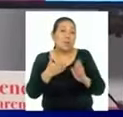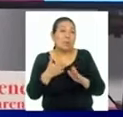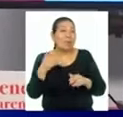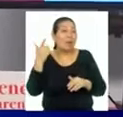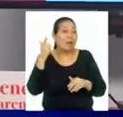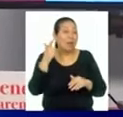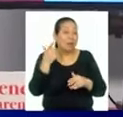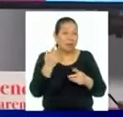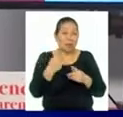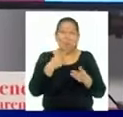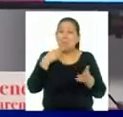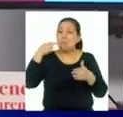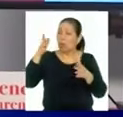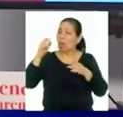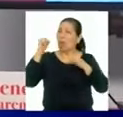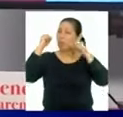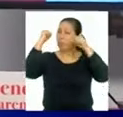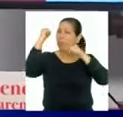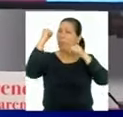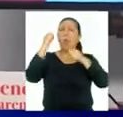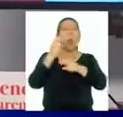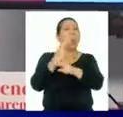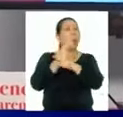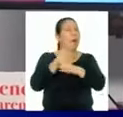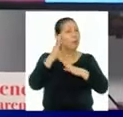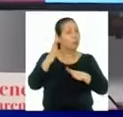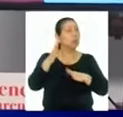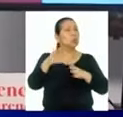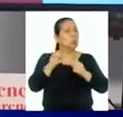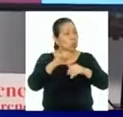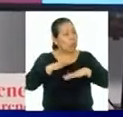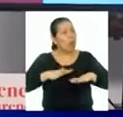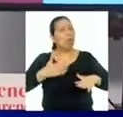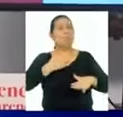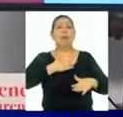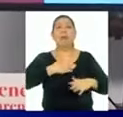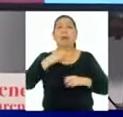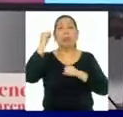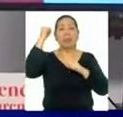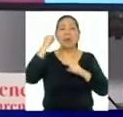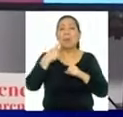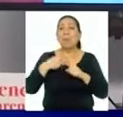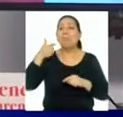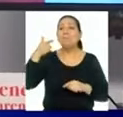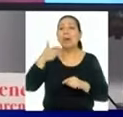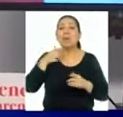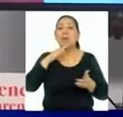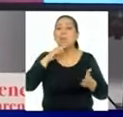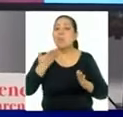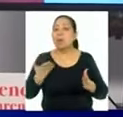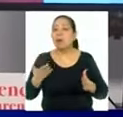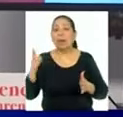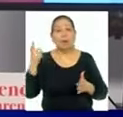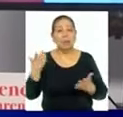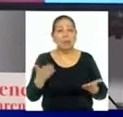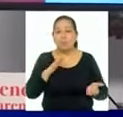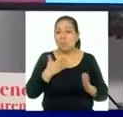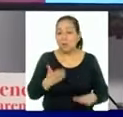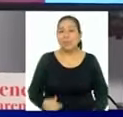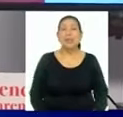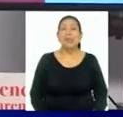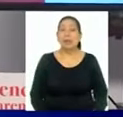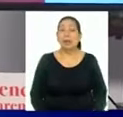líderes indígenas que defendían el medio ambiente, que defendían sus tierras. Nosotros tuvimos la oportunidad de estar con el ministro